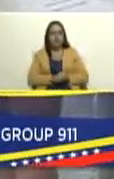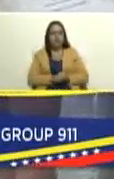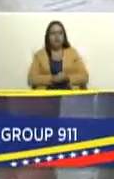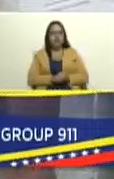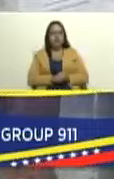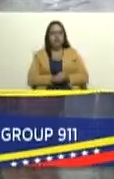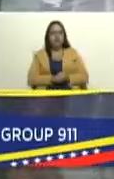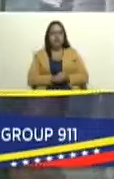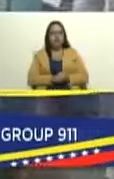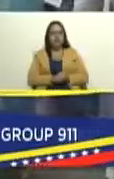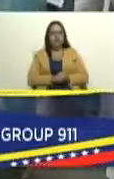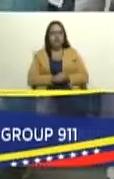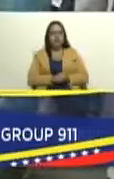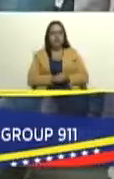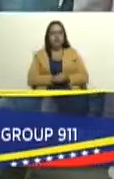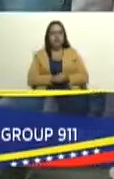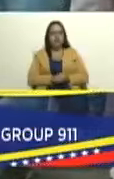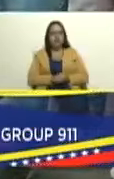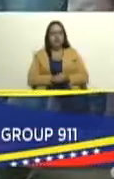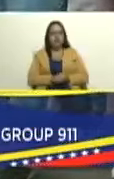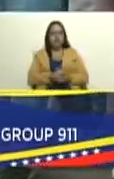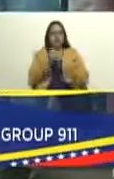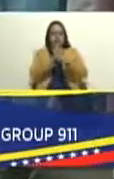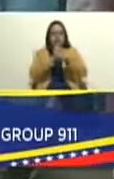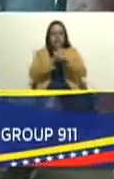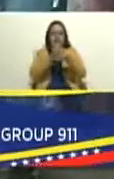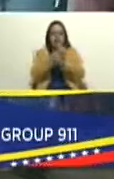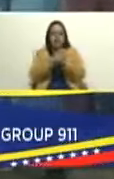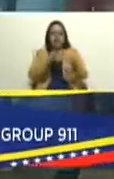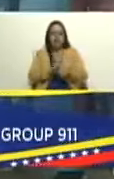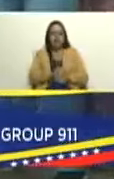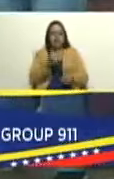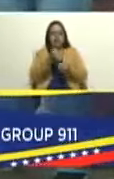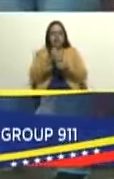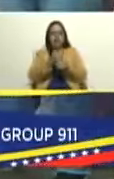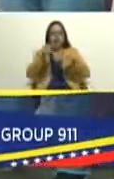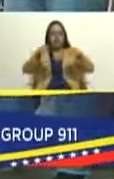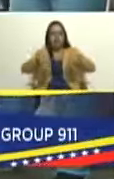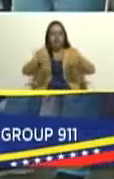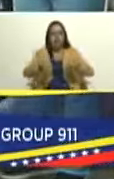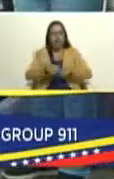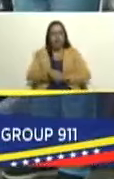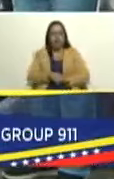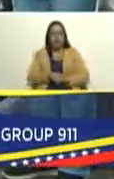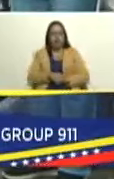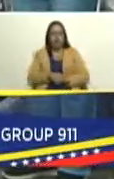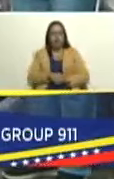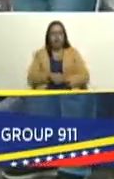Negocio independiente, mi comandante. Fíjense, trabajan aquí, pero también